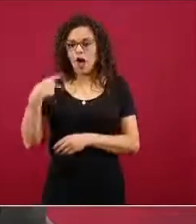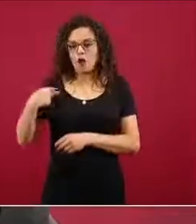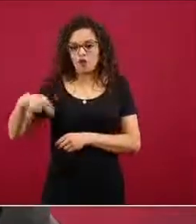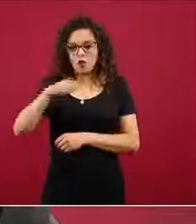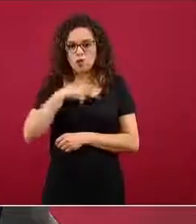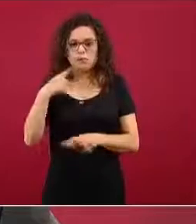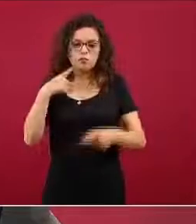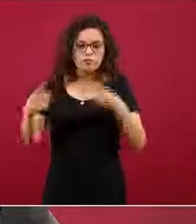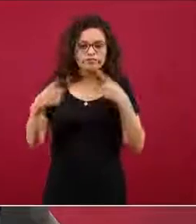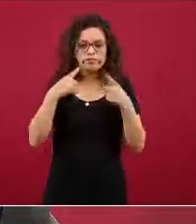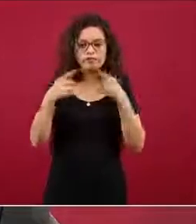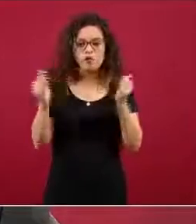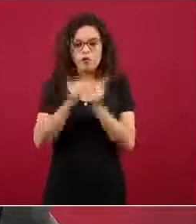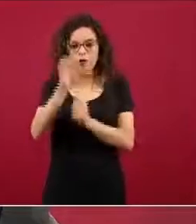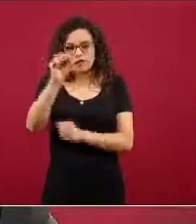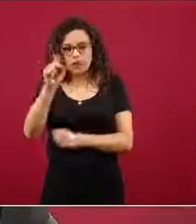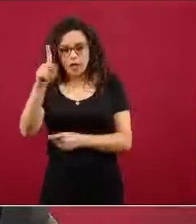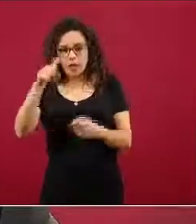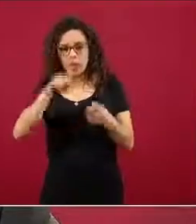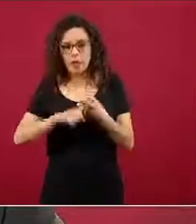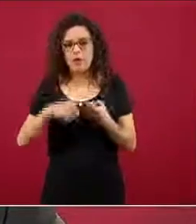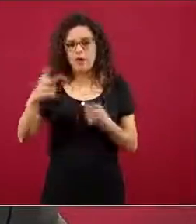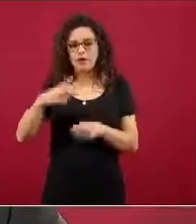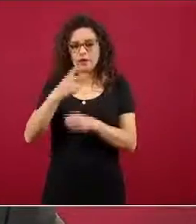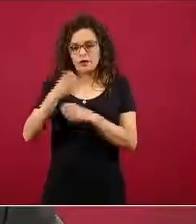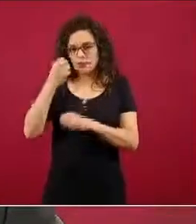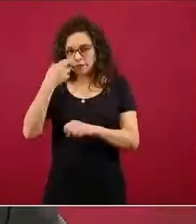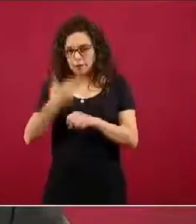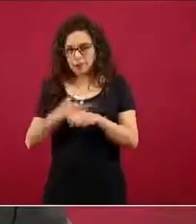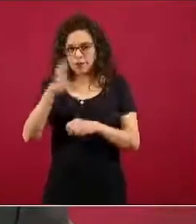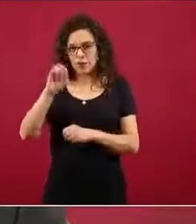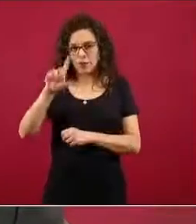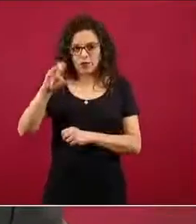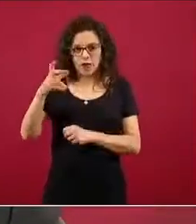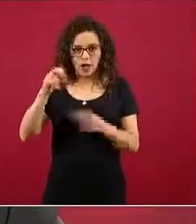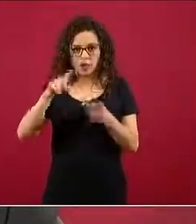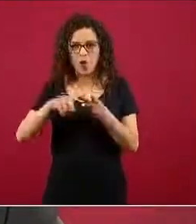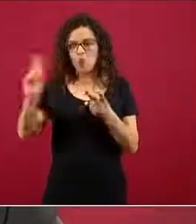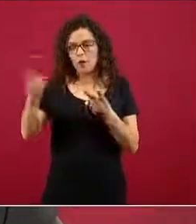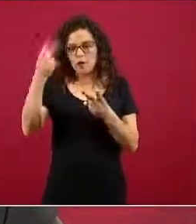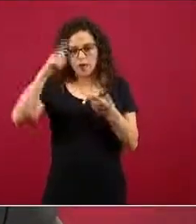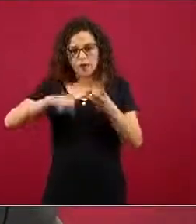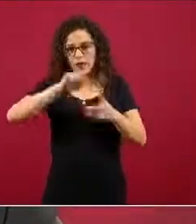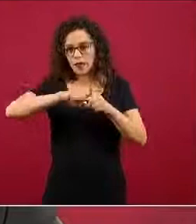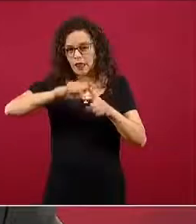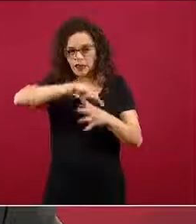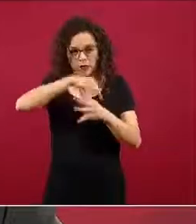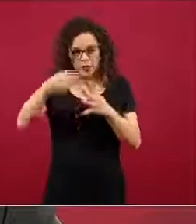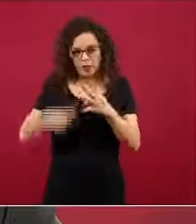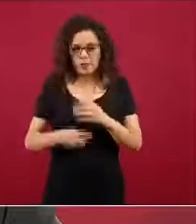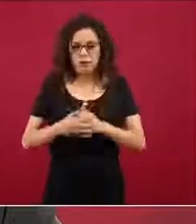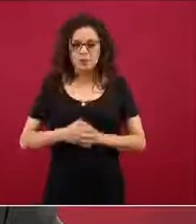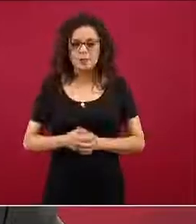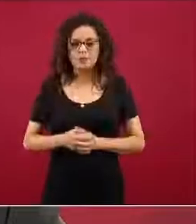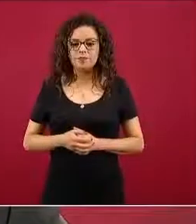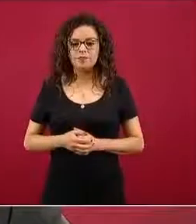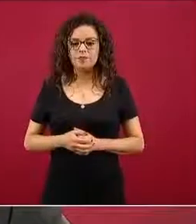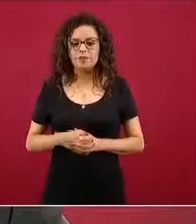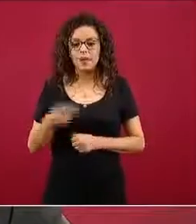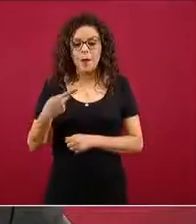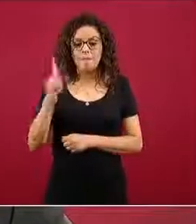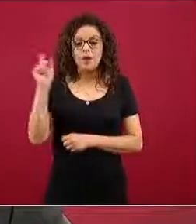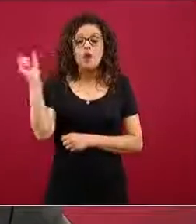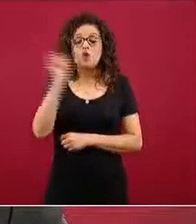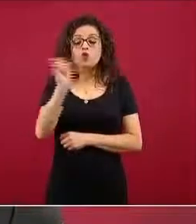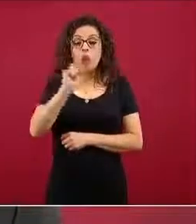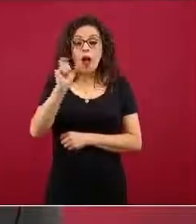con la SEP, con el subsecretario Concheiro y con las universidades. Pero antes decía, ¿cuándo se va a